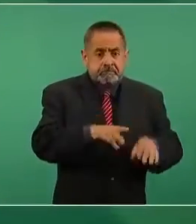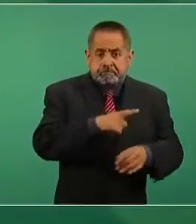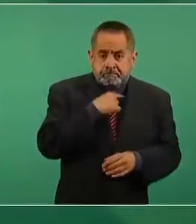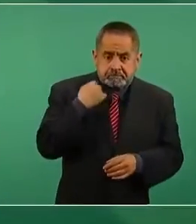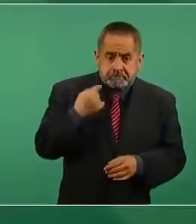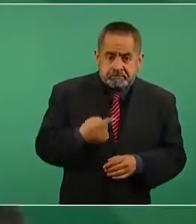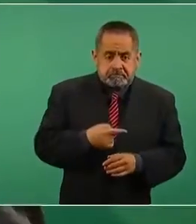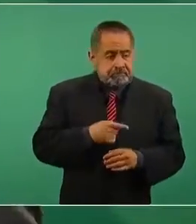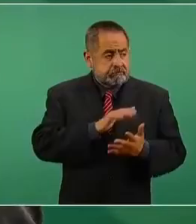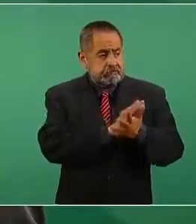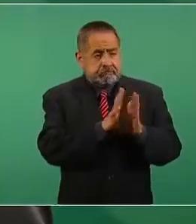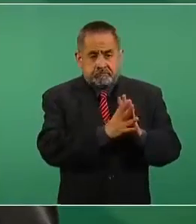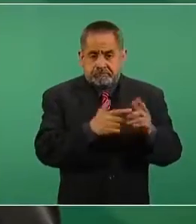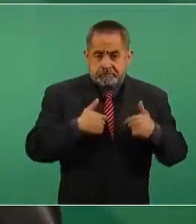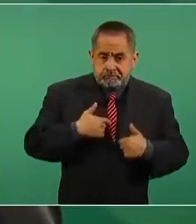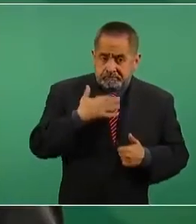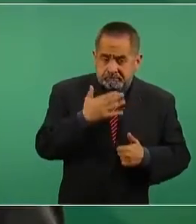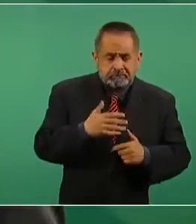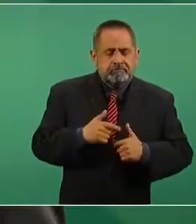a ser cómplices